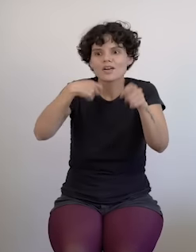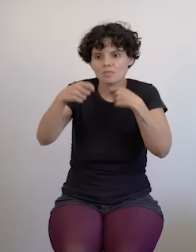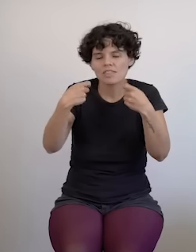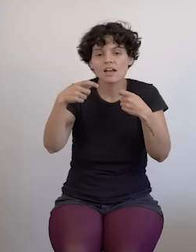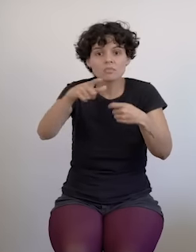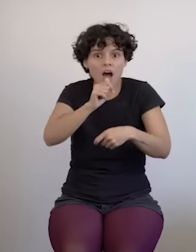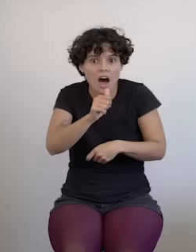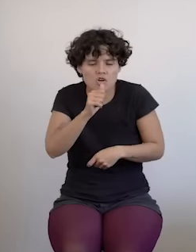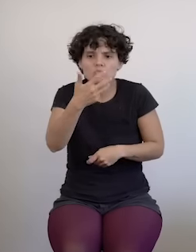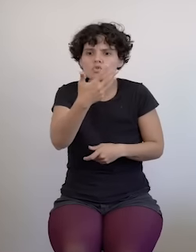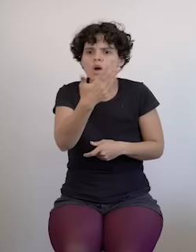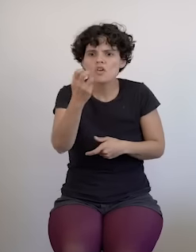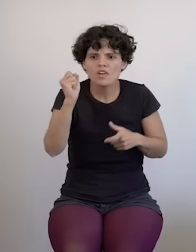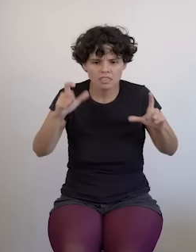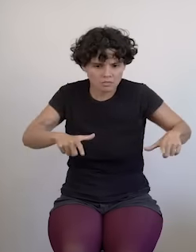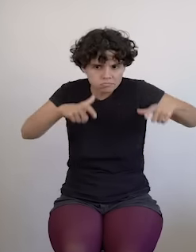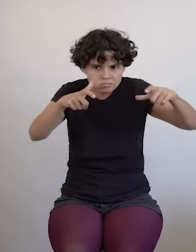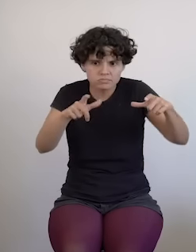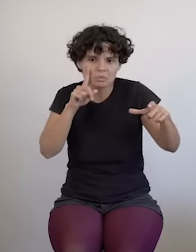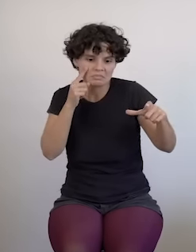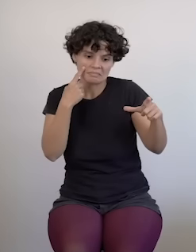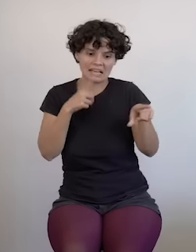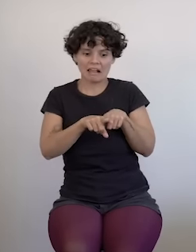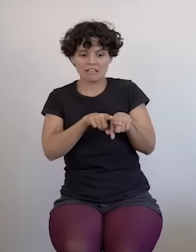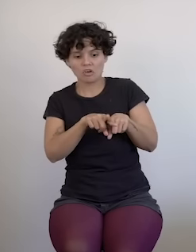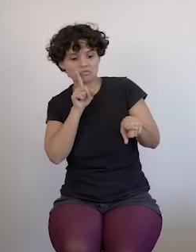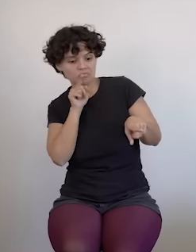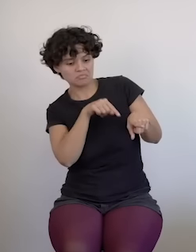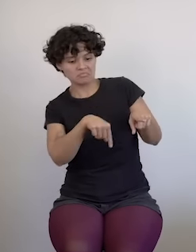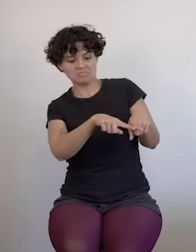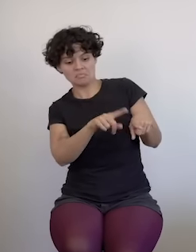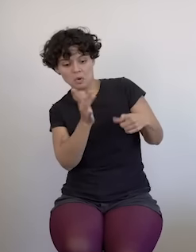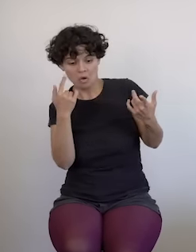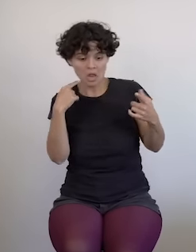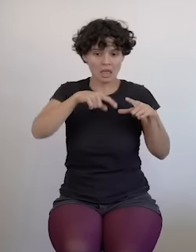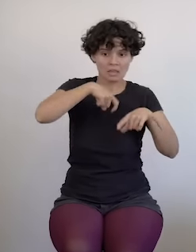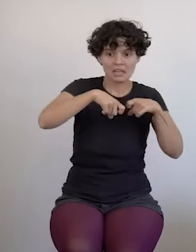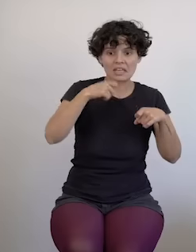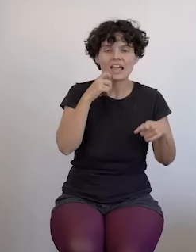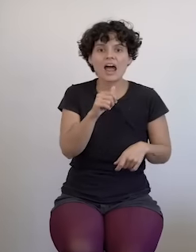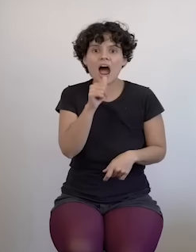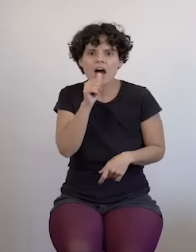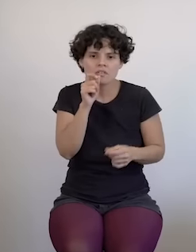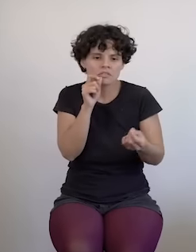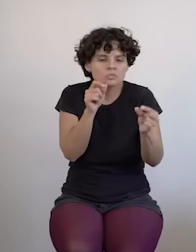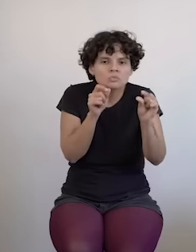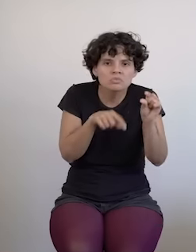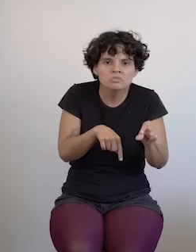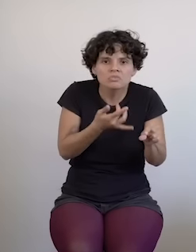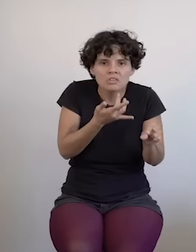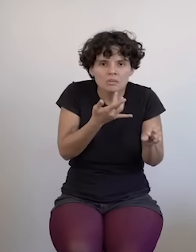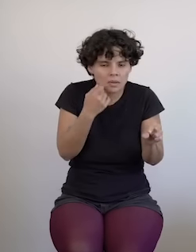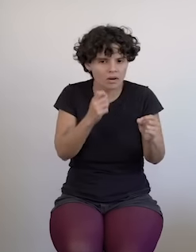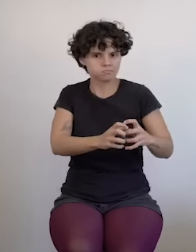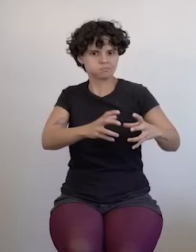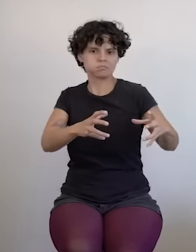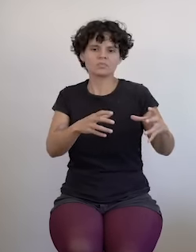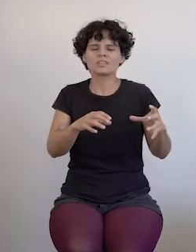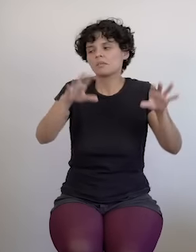valía 9.90 y te daba arroz y hacía un plato. Y igual pensáis que era un guarena, alguna guapa, porque era muy musculoso. era musculoso la